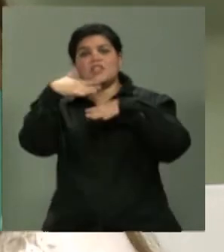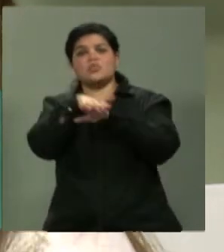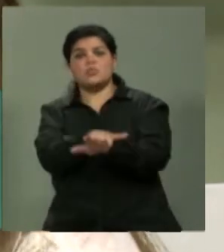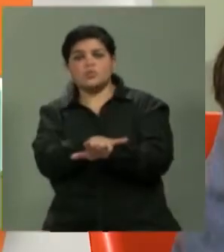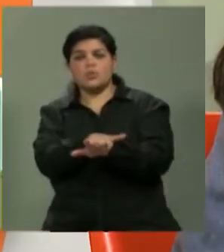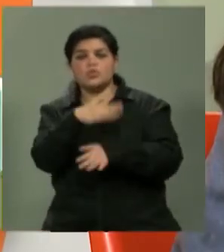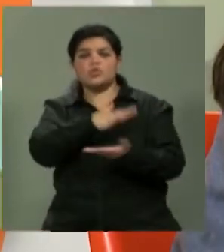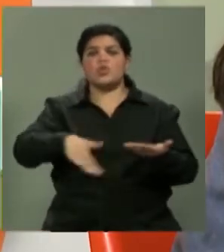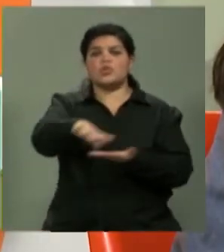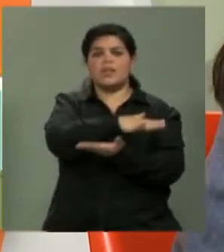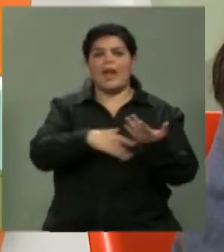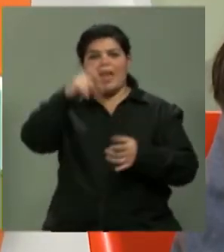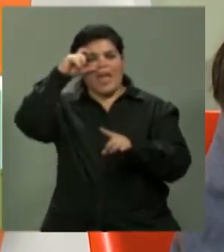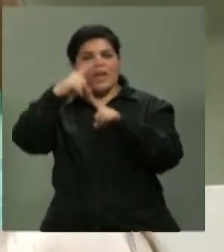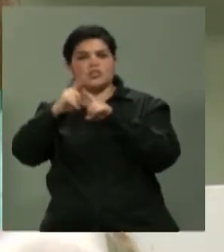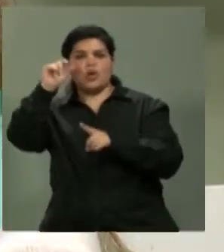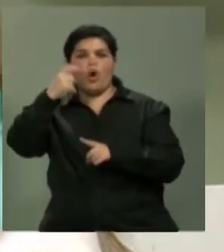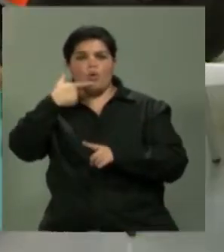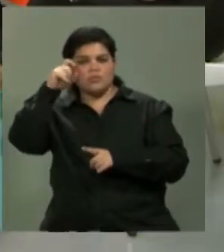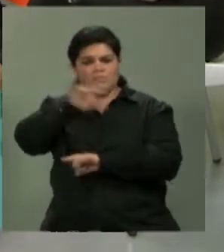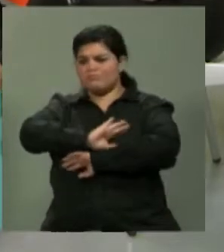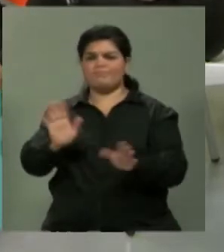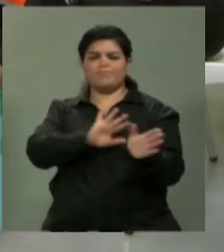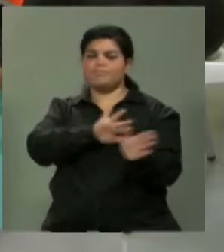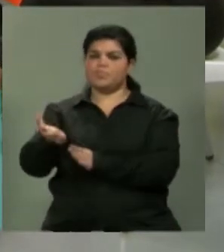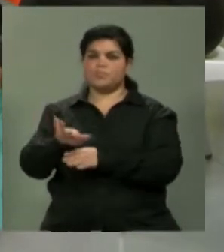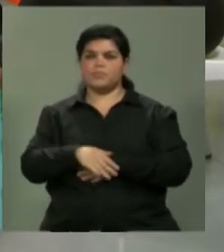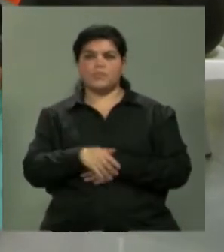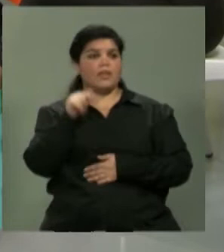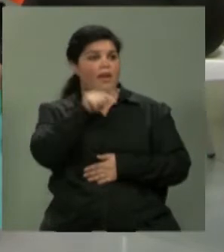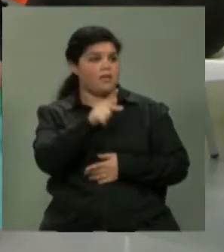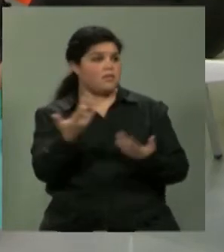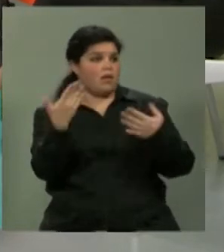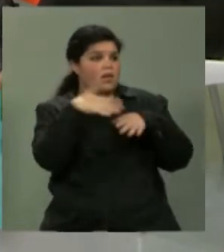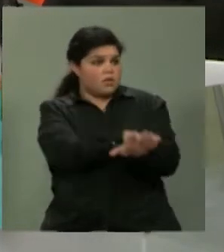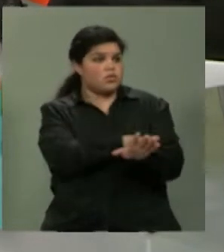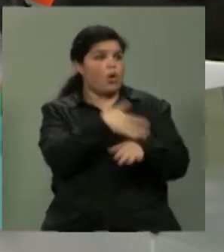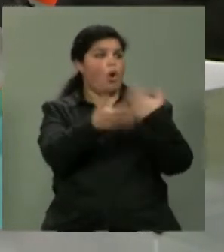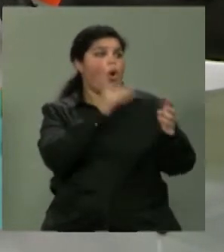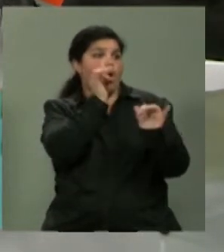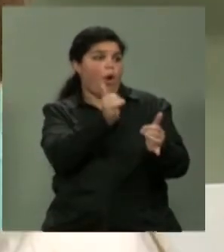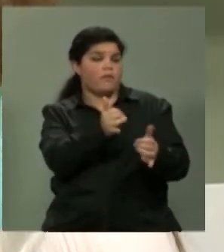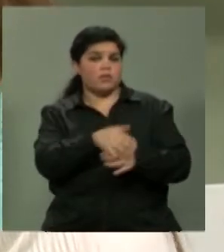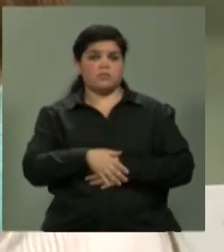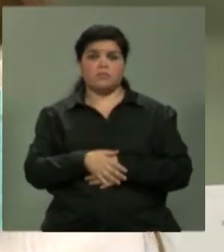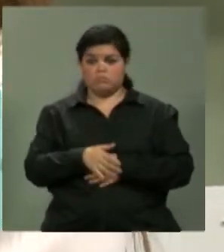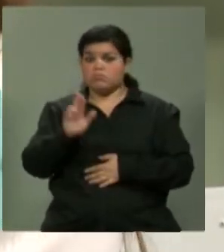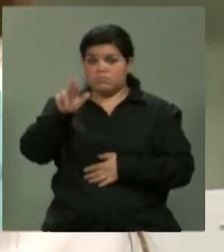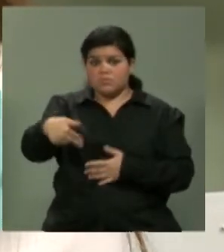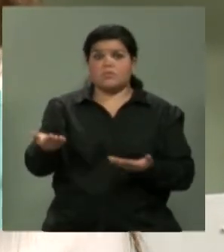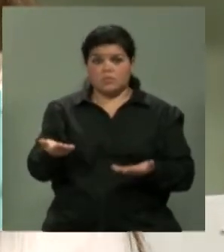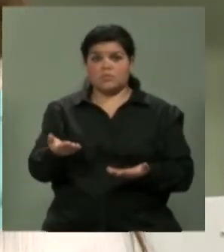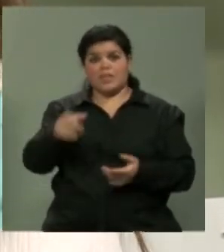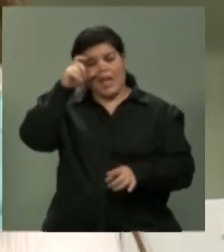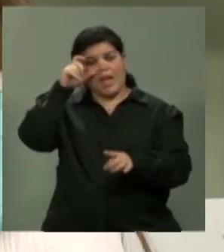en Mendoza, que los mismos... Eso es un sistema de justicia penal juvenil. Sí, bueno, Pero eso no va a tener. perfecto, pero el ex